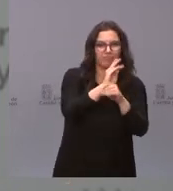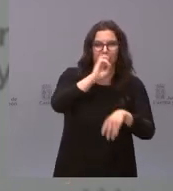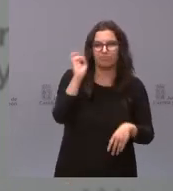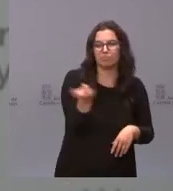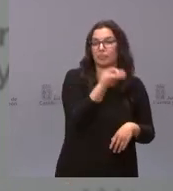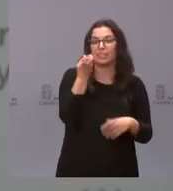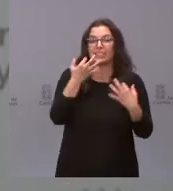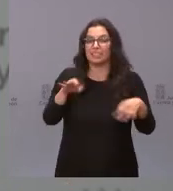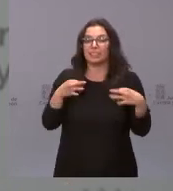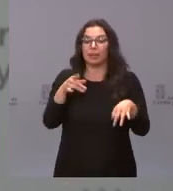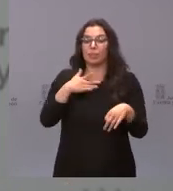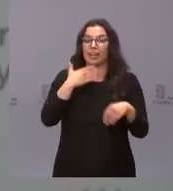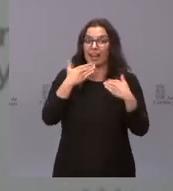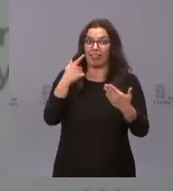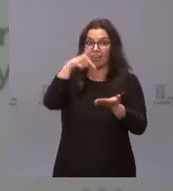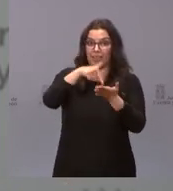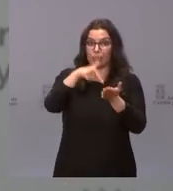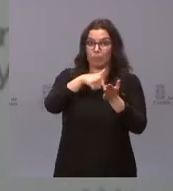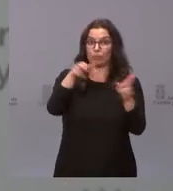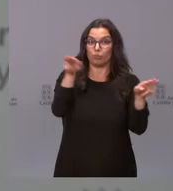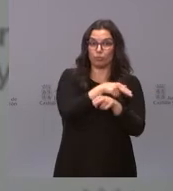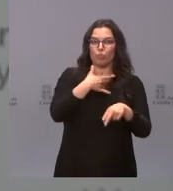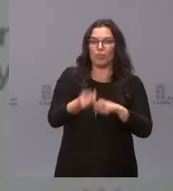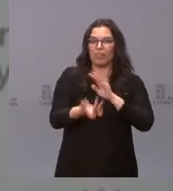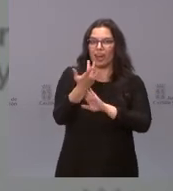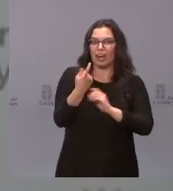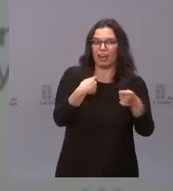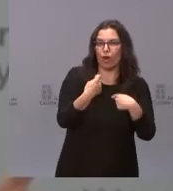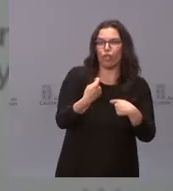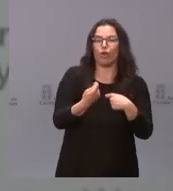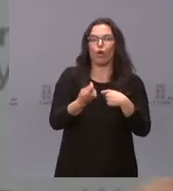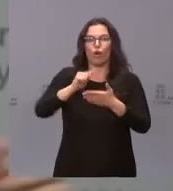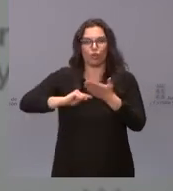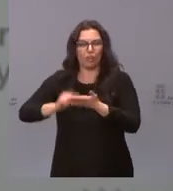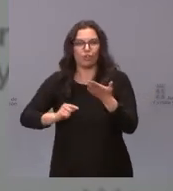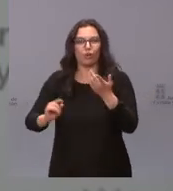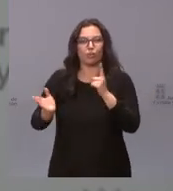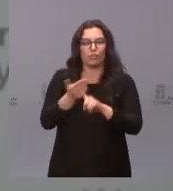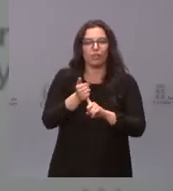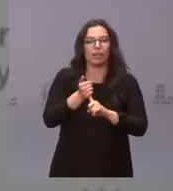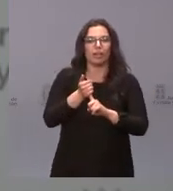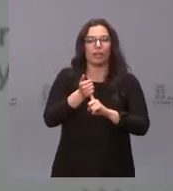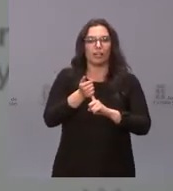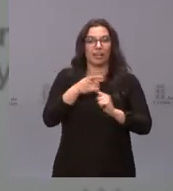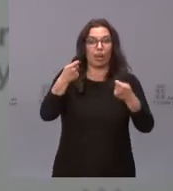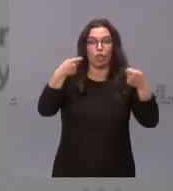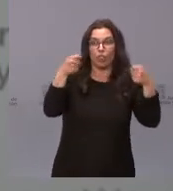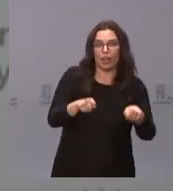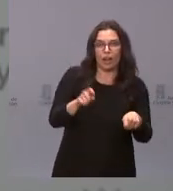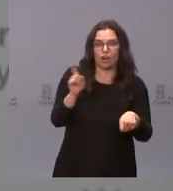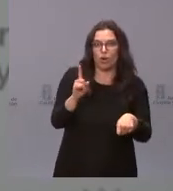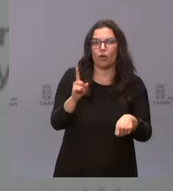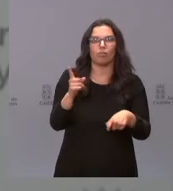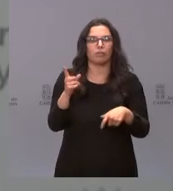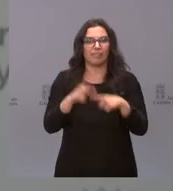con esto pues podría desarrollar un negocio crear un puesto de trabajo tener una actividad no cerrar su negocio que está hoy en día en marcha